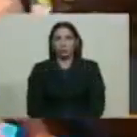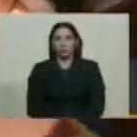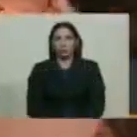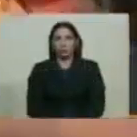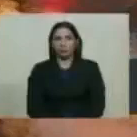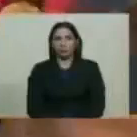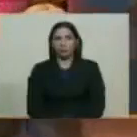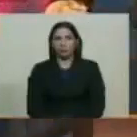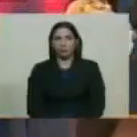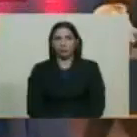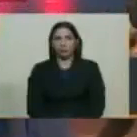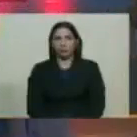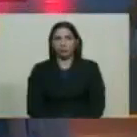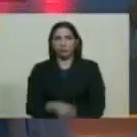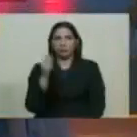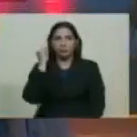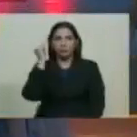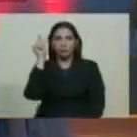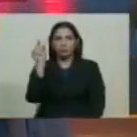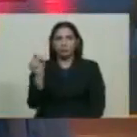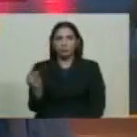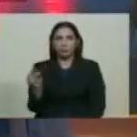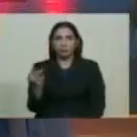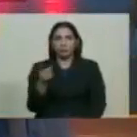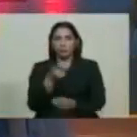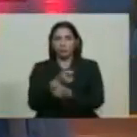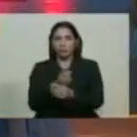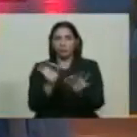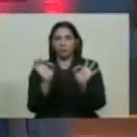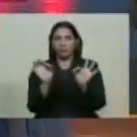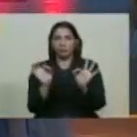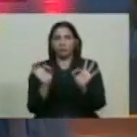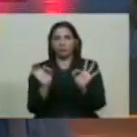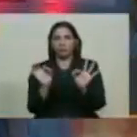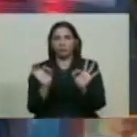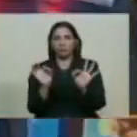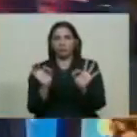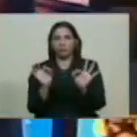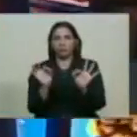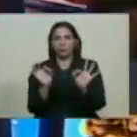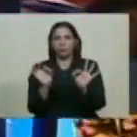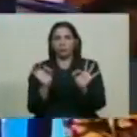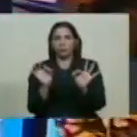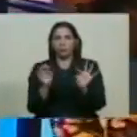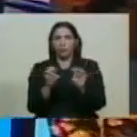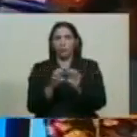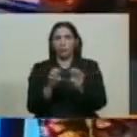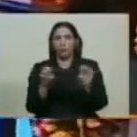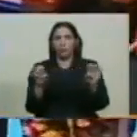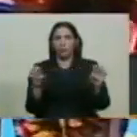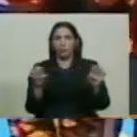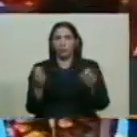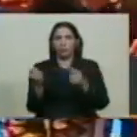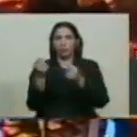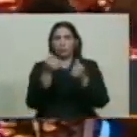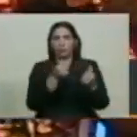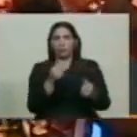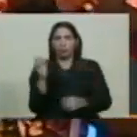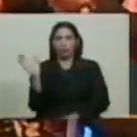Y Madeline Paola Patermina Flores, especialidad administración financiera del Distrito Capital.